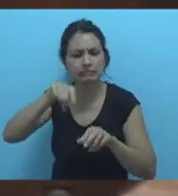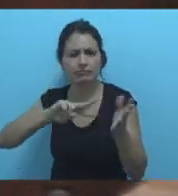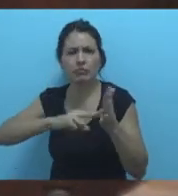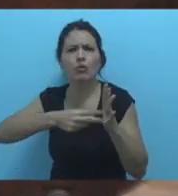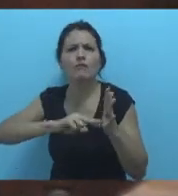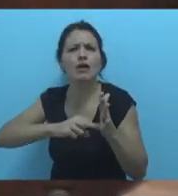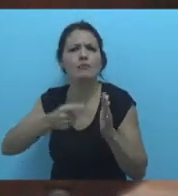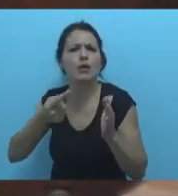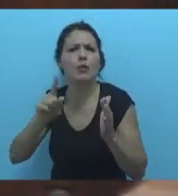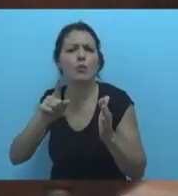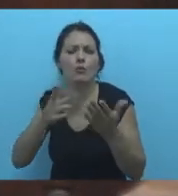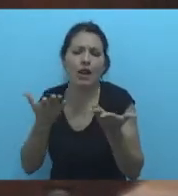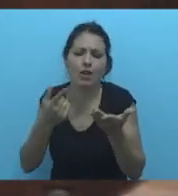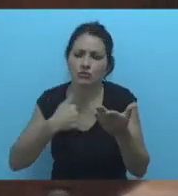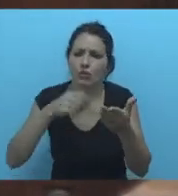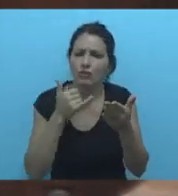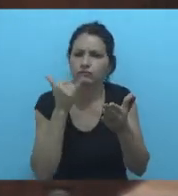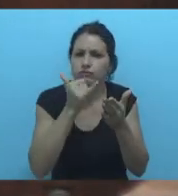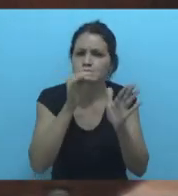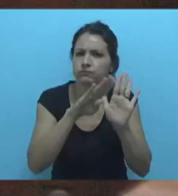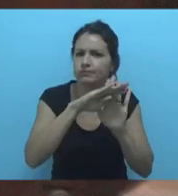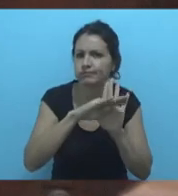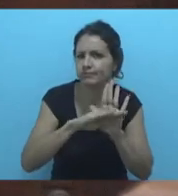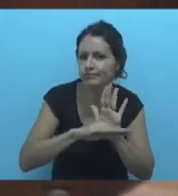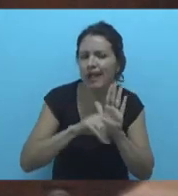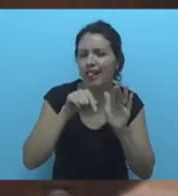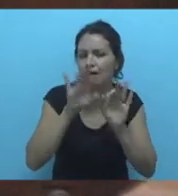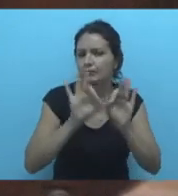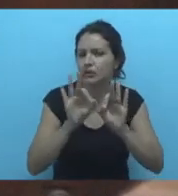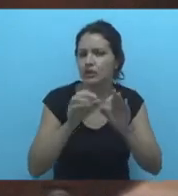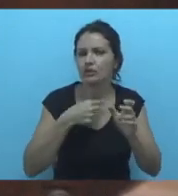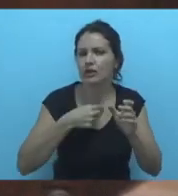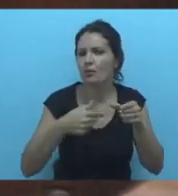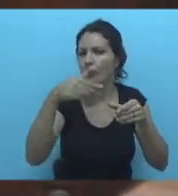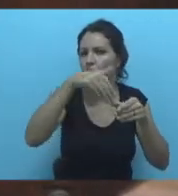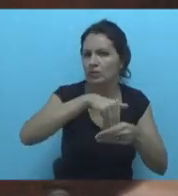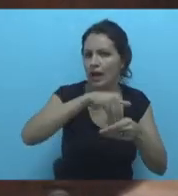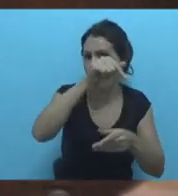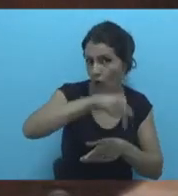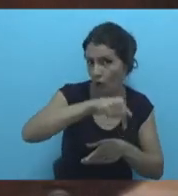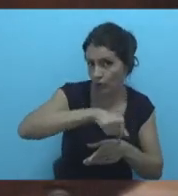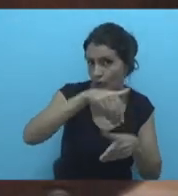problemática del tema Vicentín, así que yo le voy a dar ingreso, Presidente, y pedirlo para después, para que se trate sobre tabla.